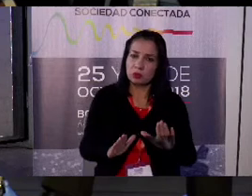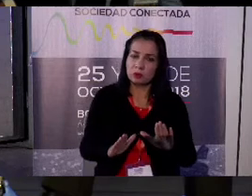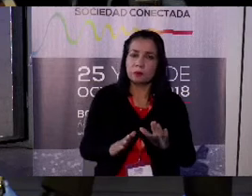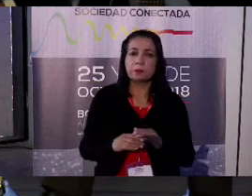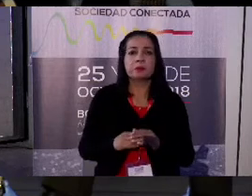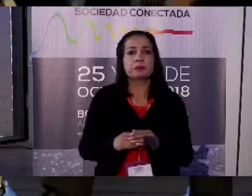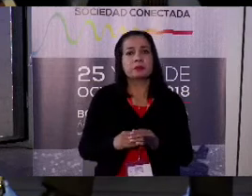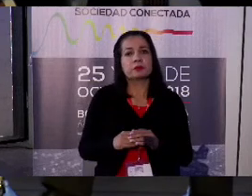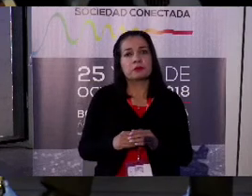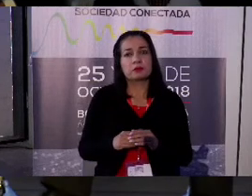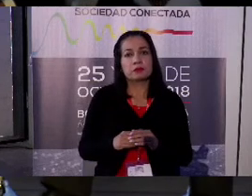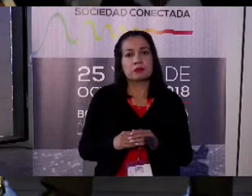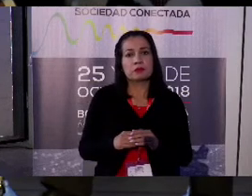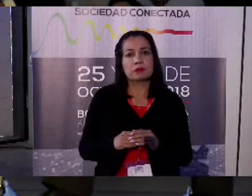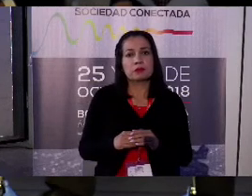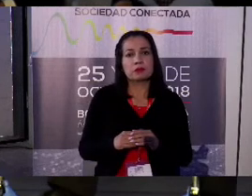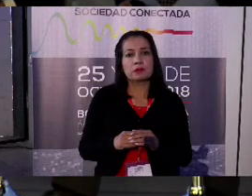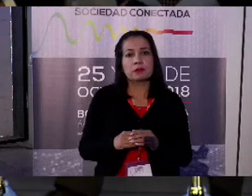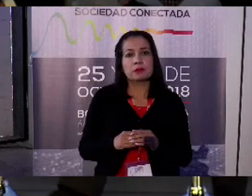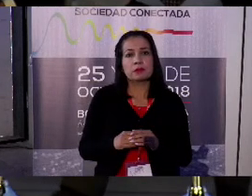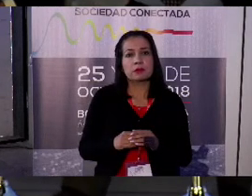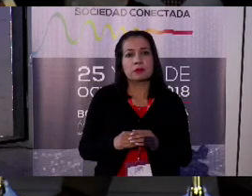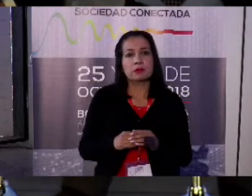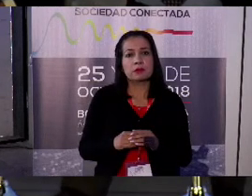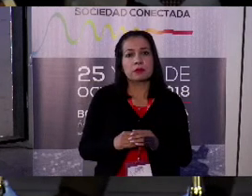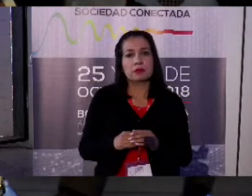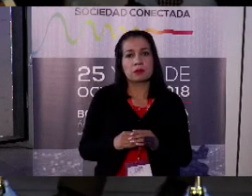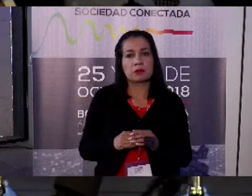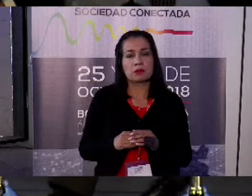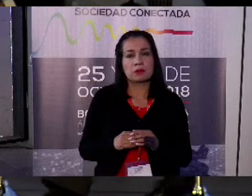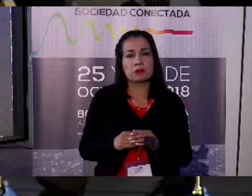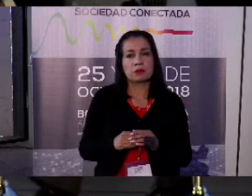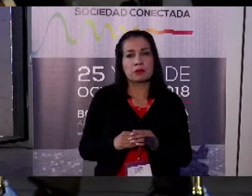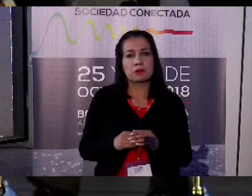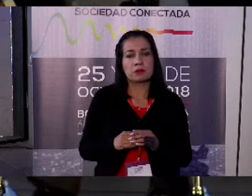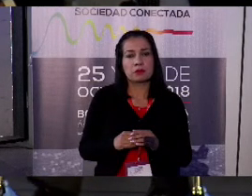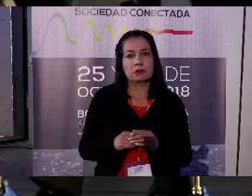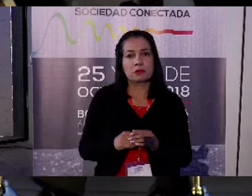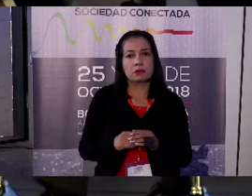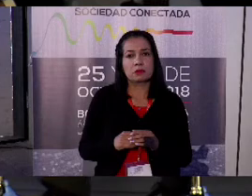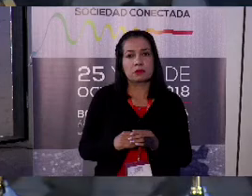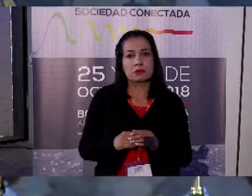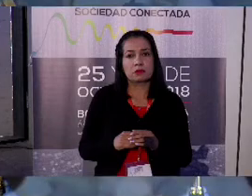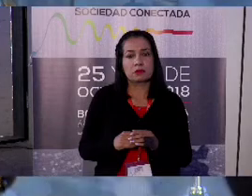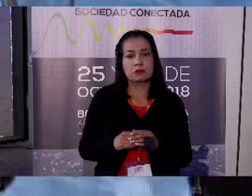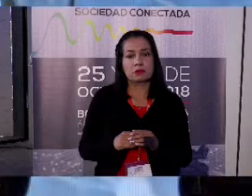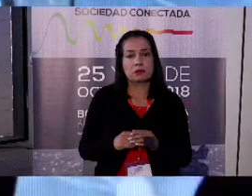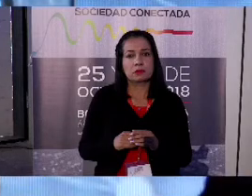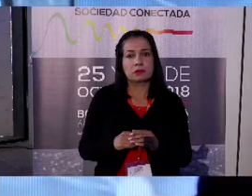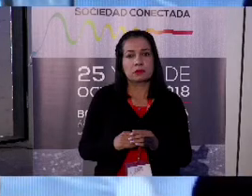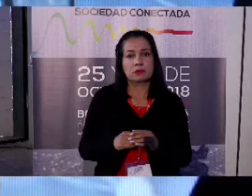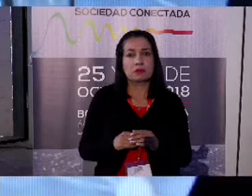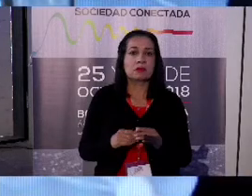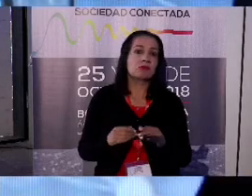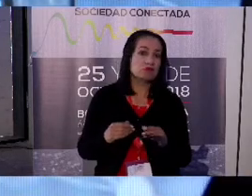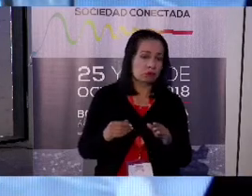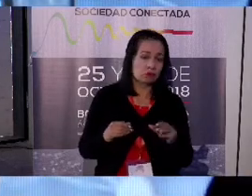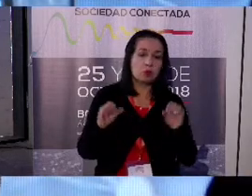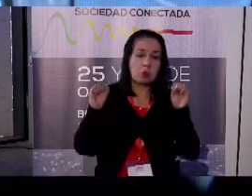maneras eh si bien Nosotros podemos eh Como